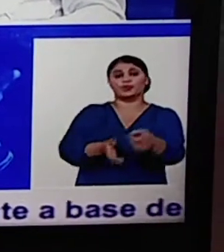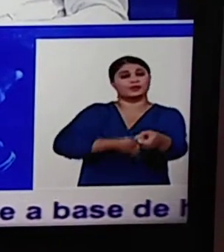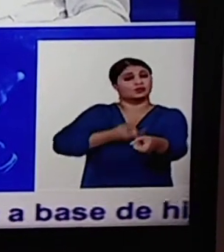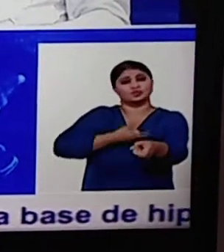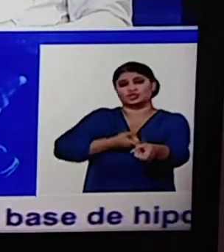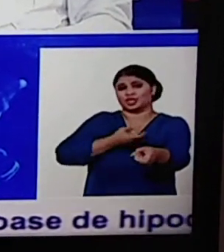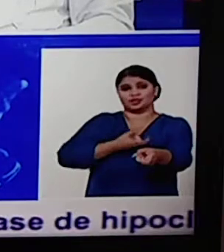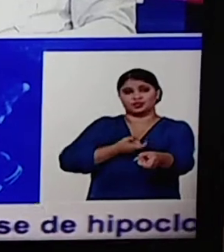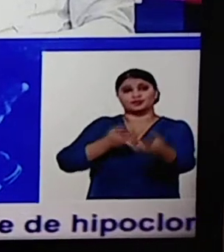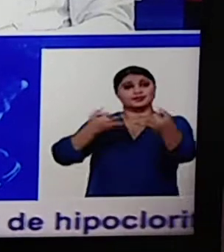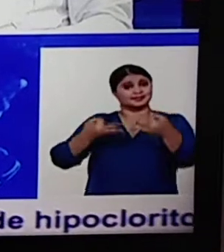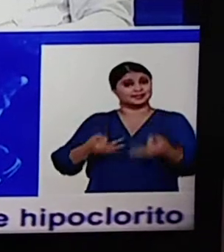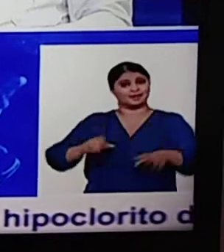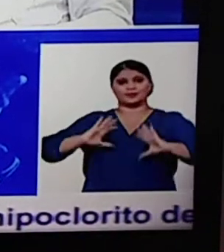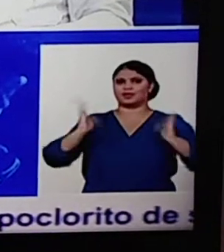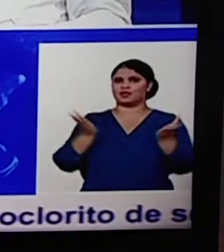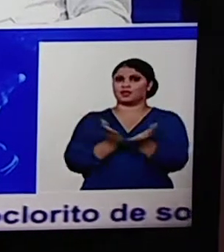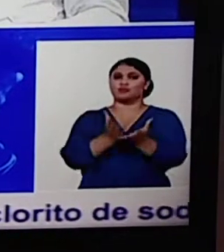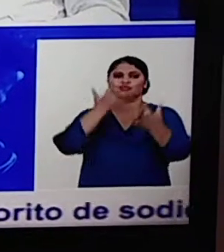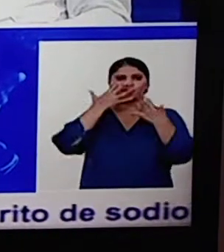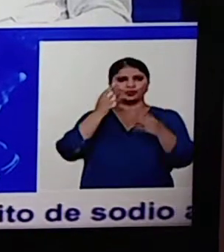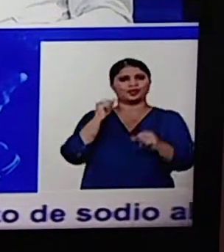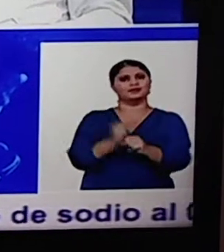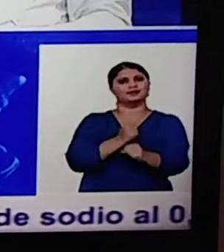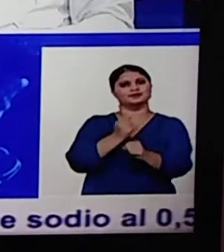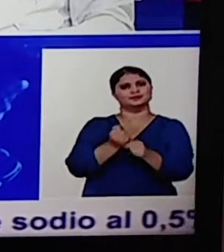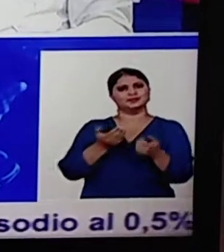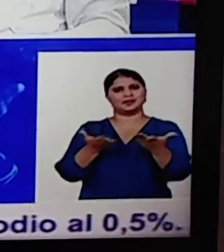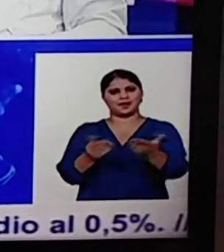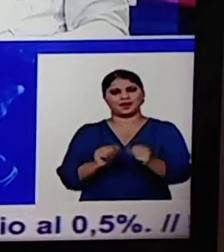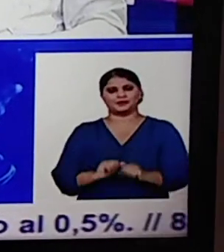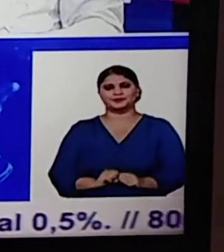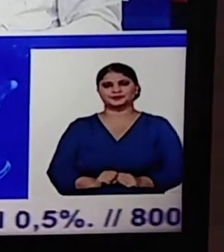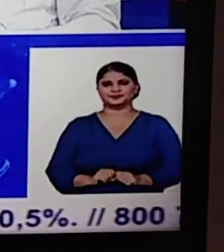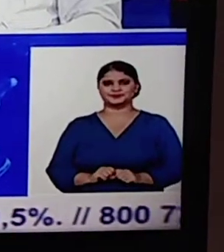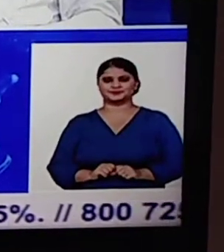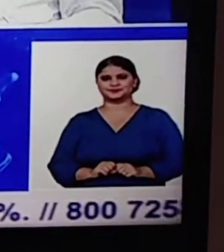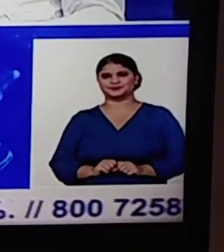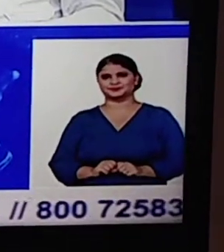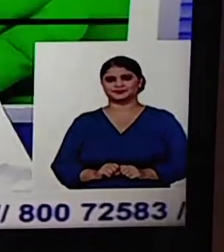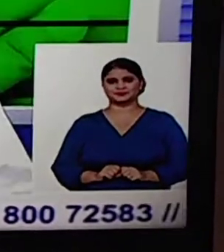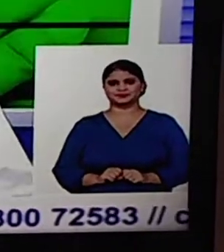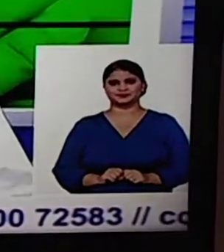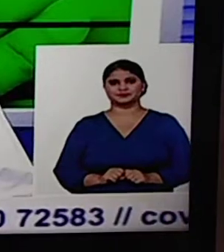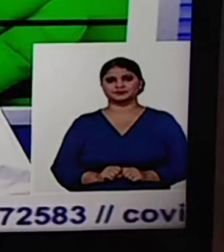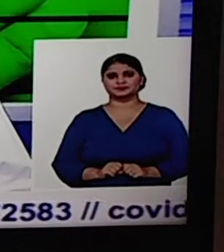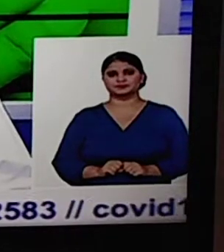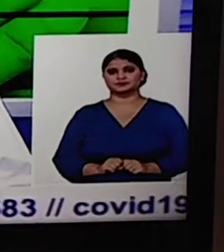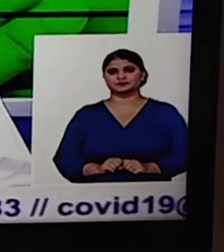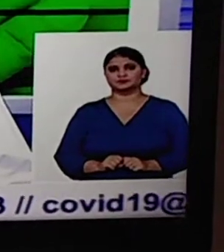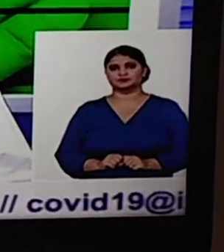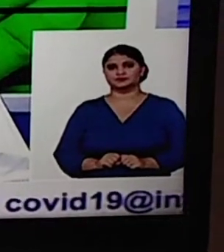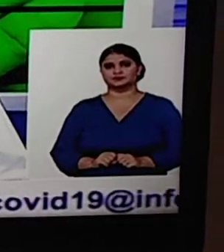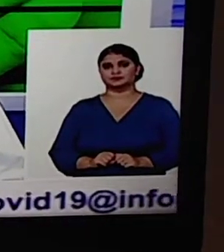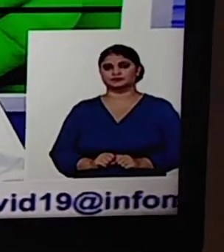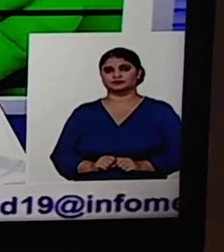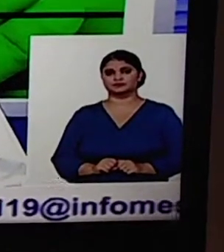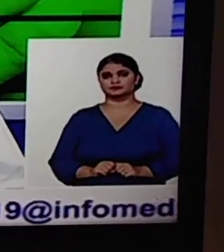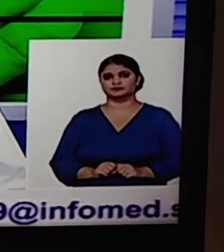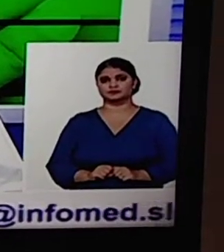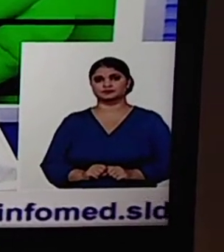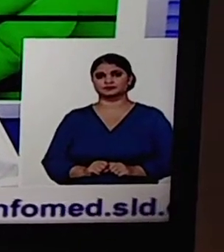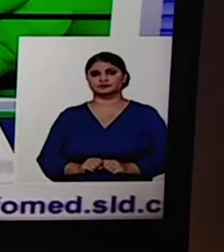país todavía mucho más. Quisiéramos haber comenzado felicitando este día con mejores resultados, pero